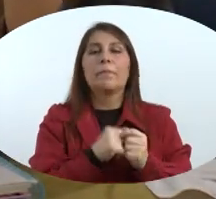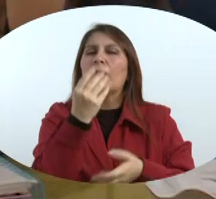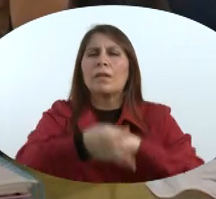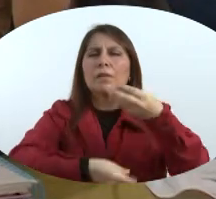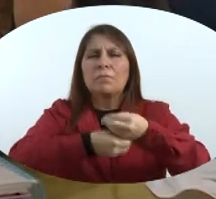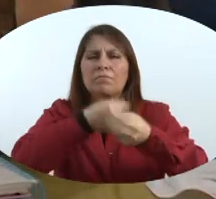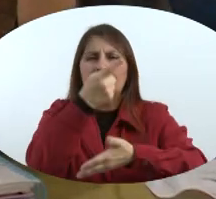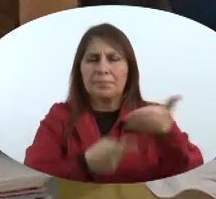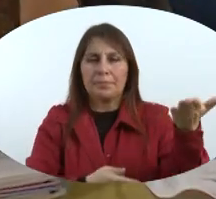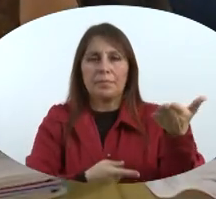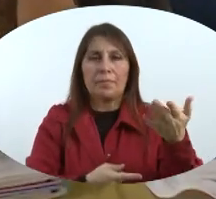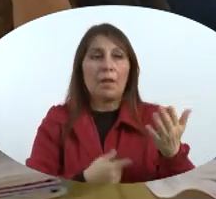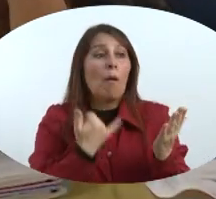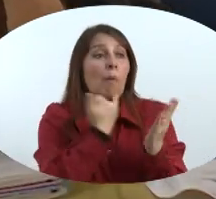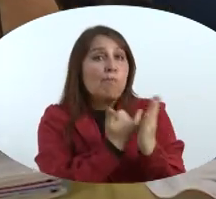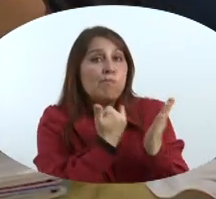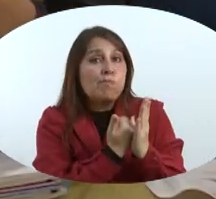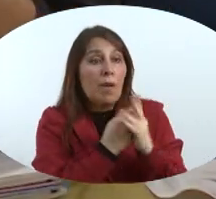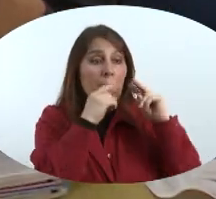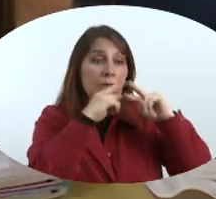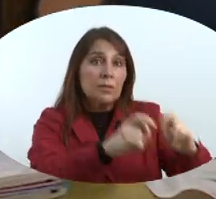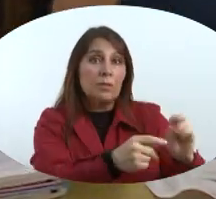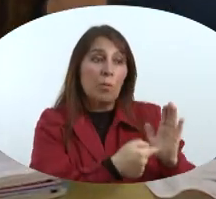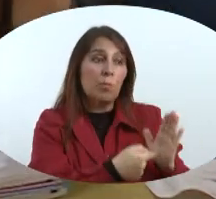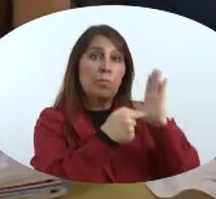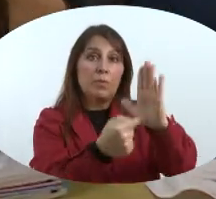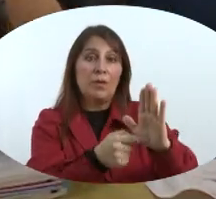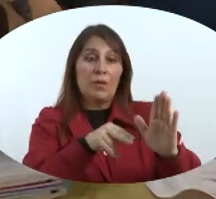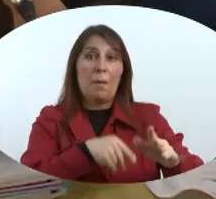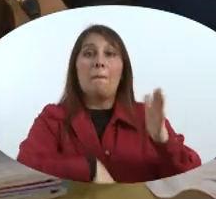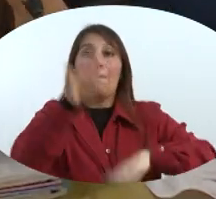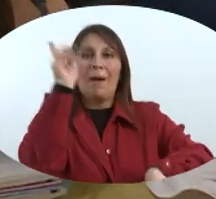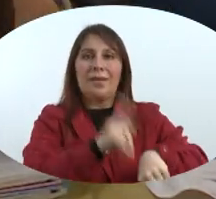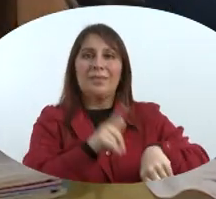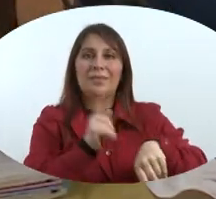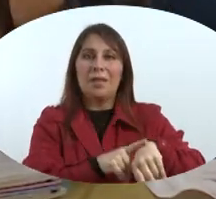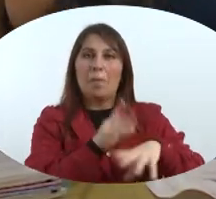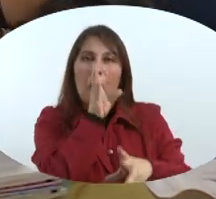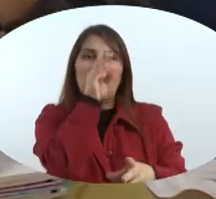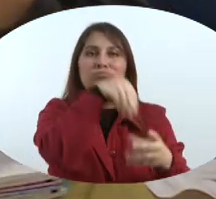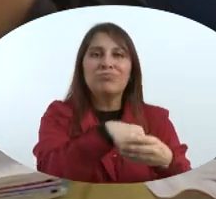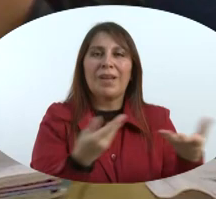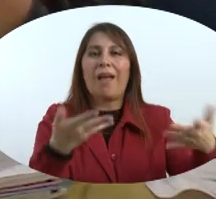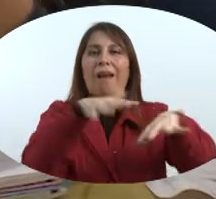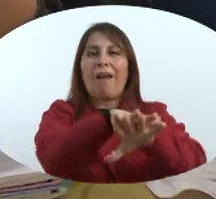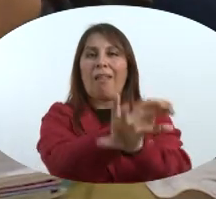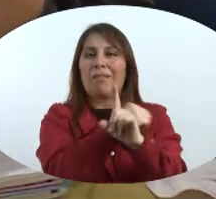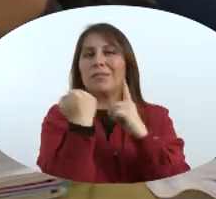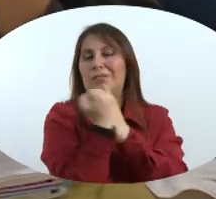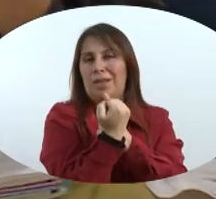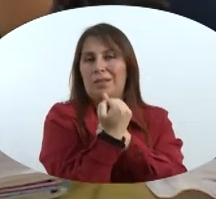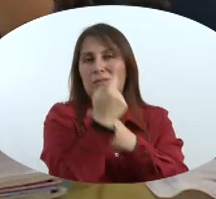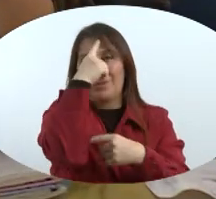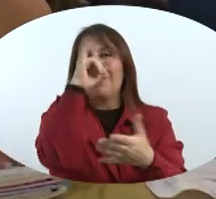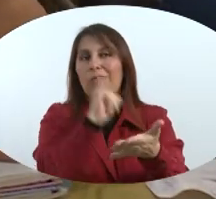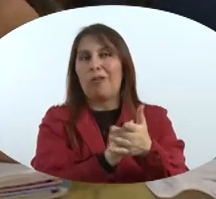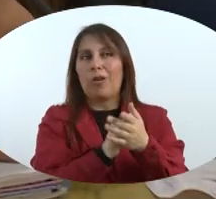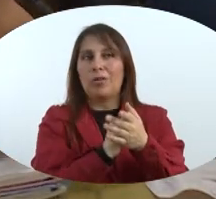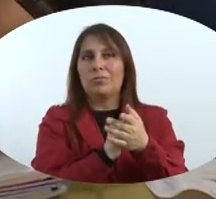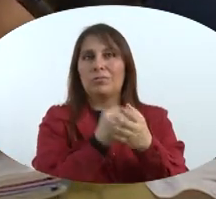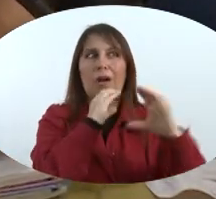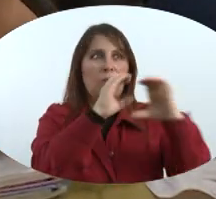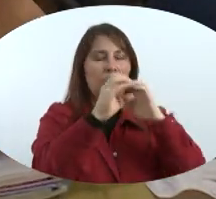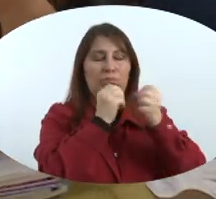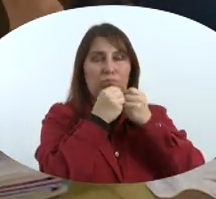además porque los estudios dicen que es donde más dedicamos nosotros nuestro tiempo es a las redes sociales entonces es un gran